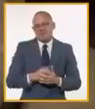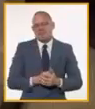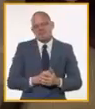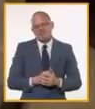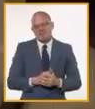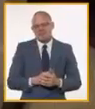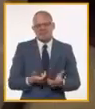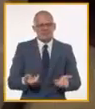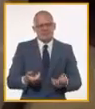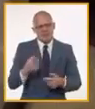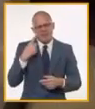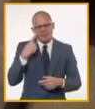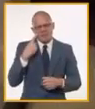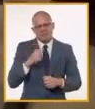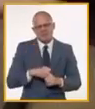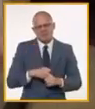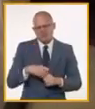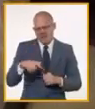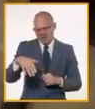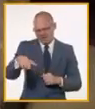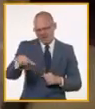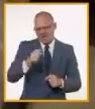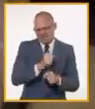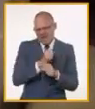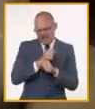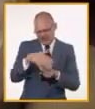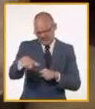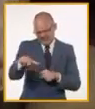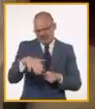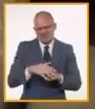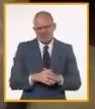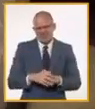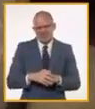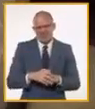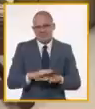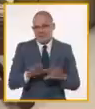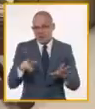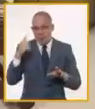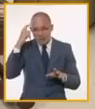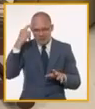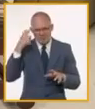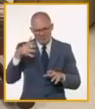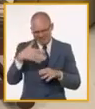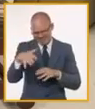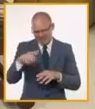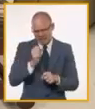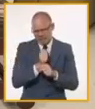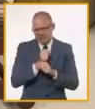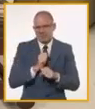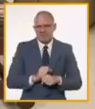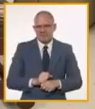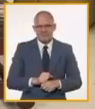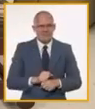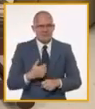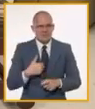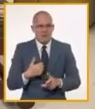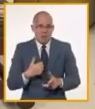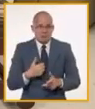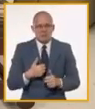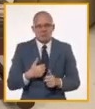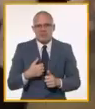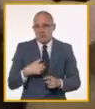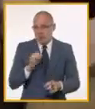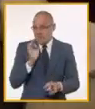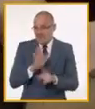trabaja, me lo dijo otra vez, trabaja y no te preocupes. Eso fue lo que me dijo. Oye, me tenía toda la razón. Cuando yo le metí el